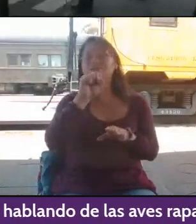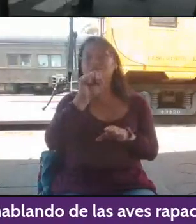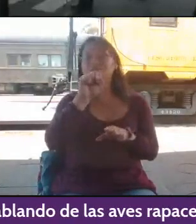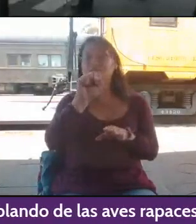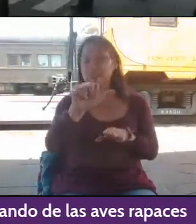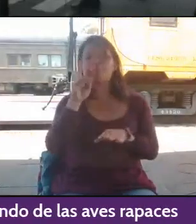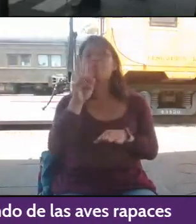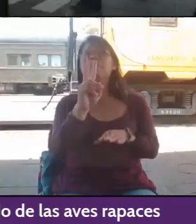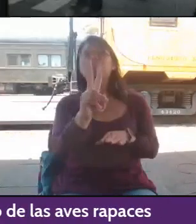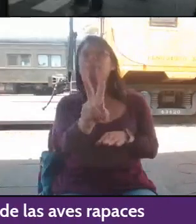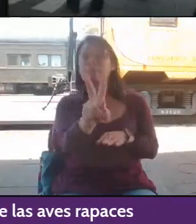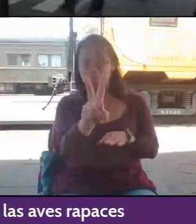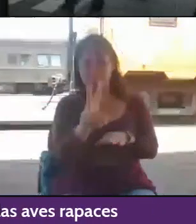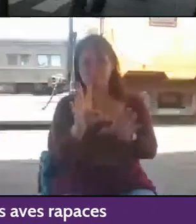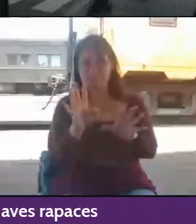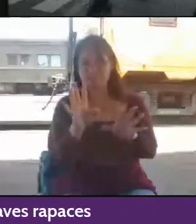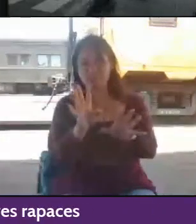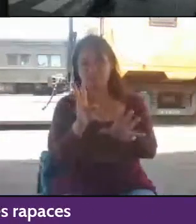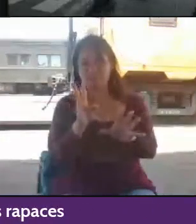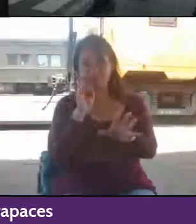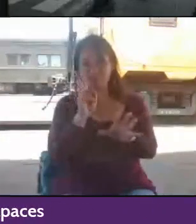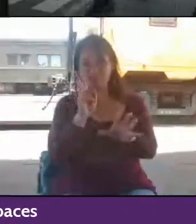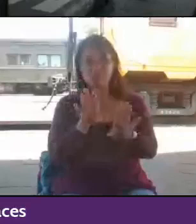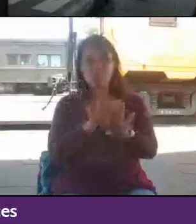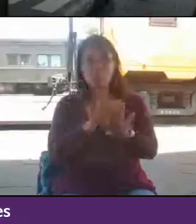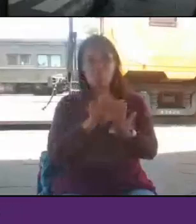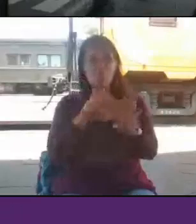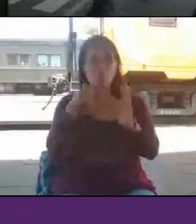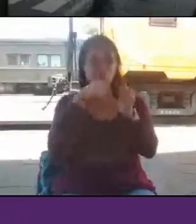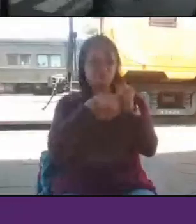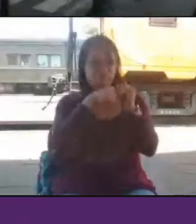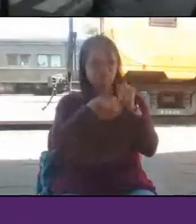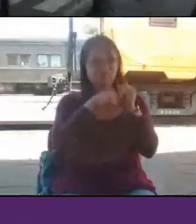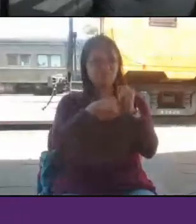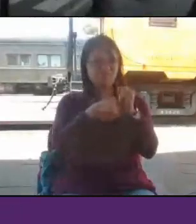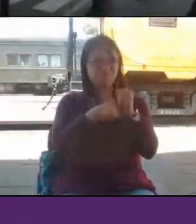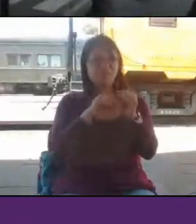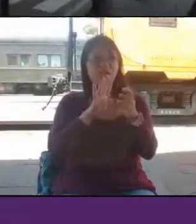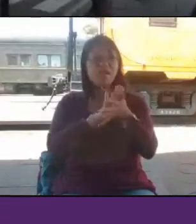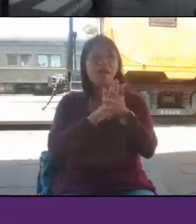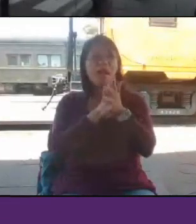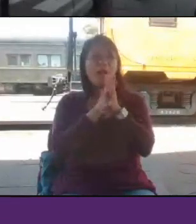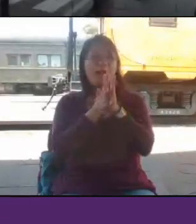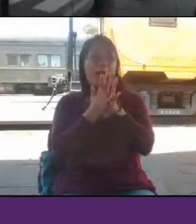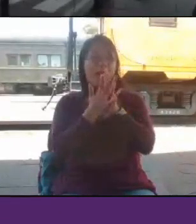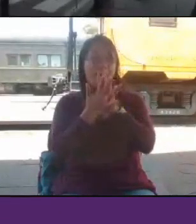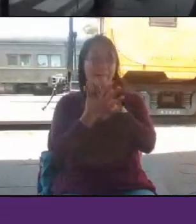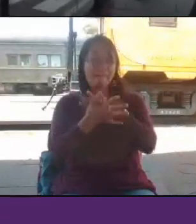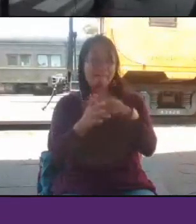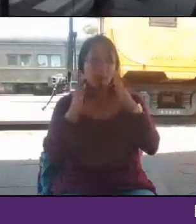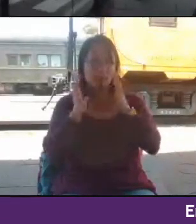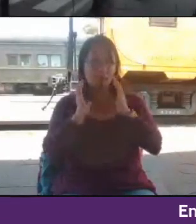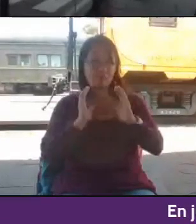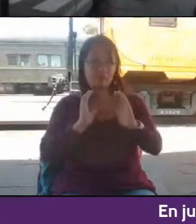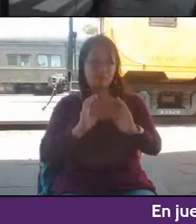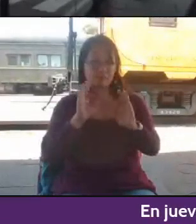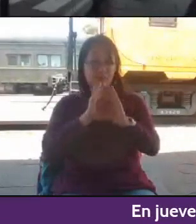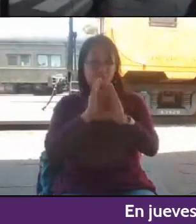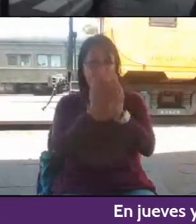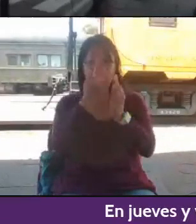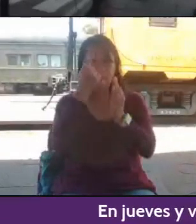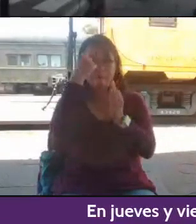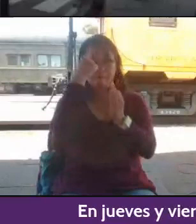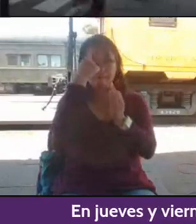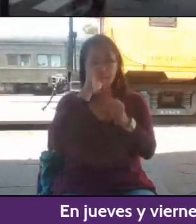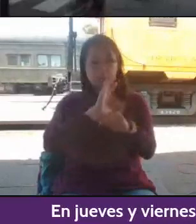muy llamativo cómo funciona el pasar desapercibido e incluso el cambiar de forma para poder enfrentar a un depredador o a